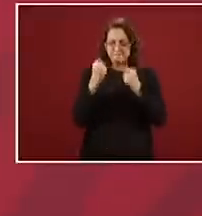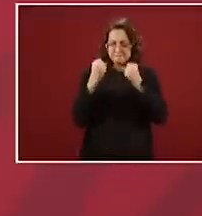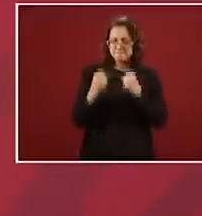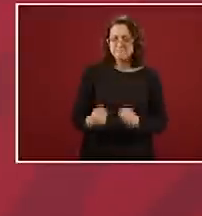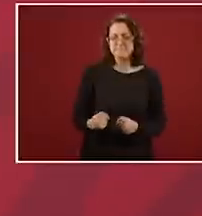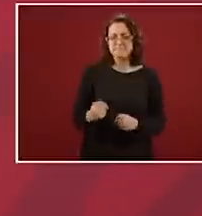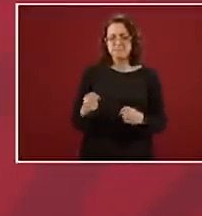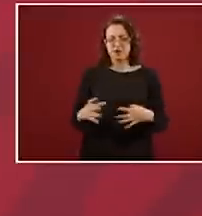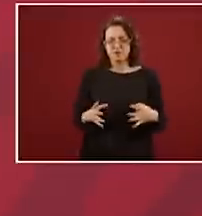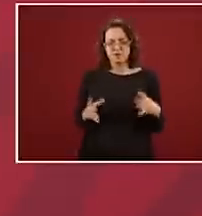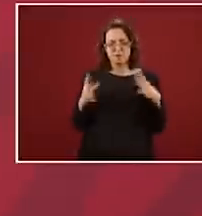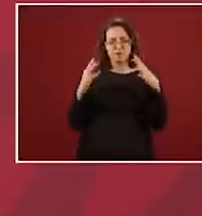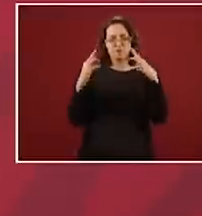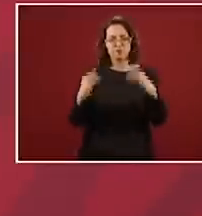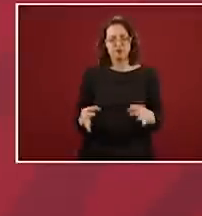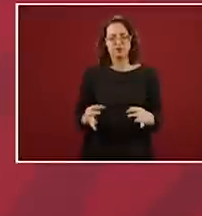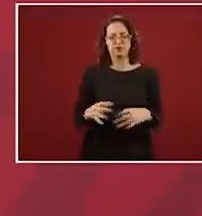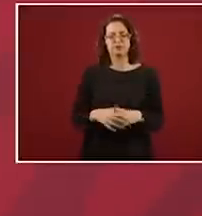público